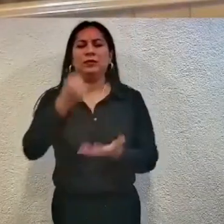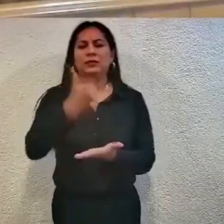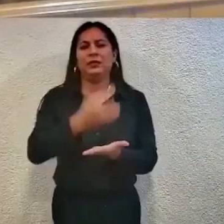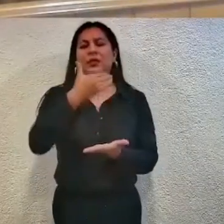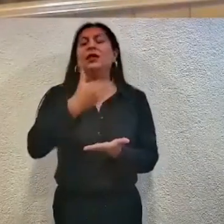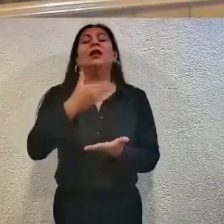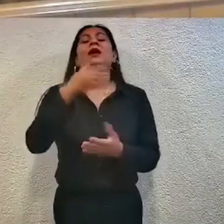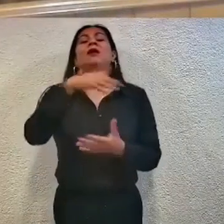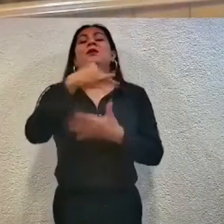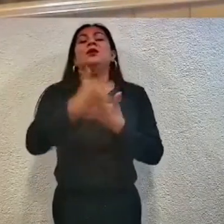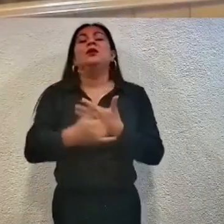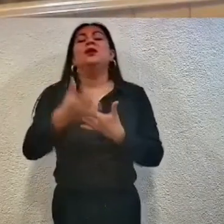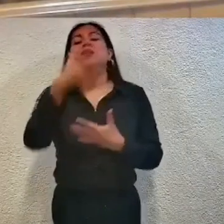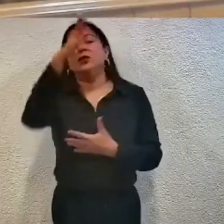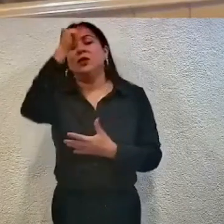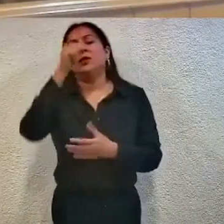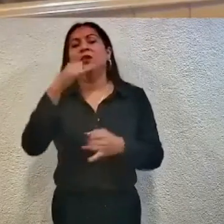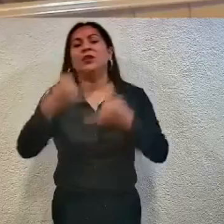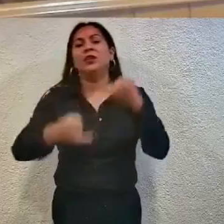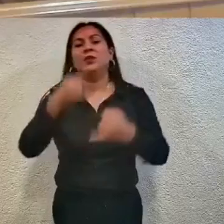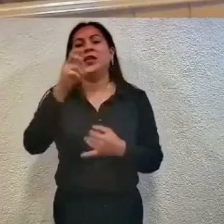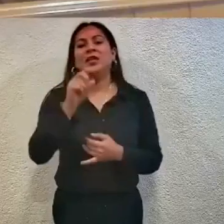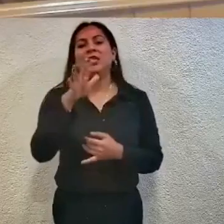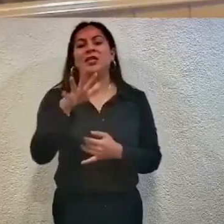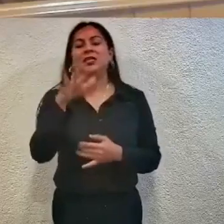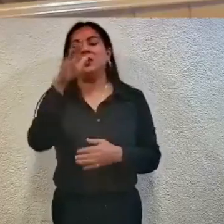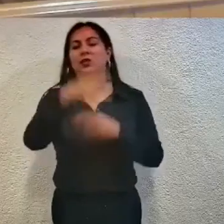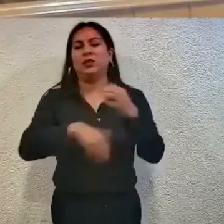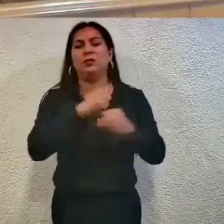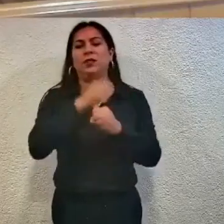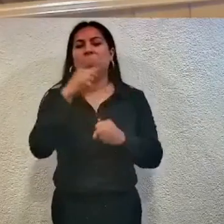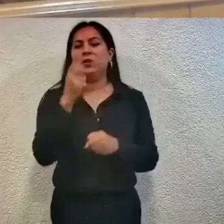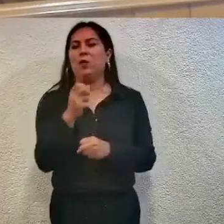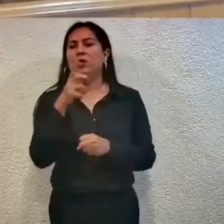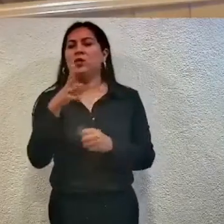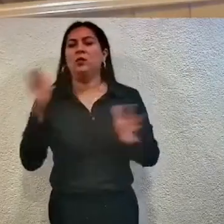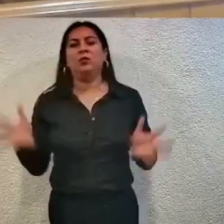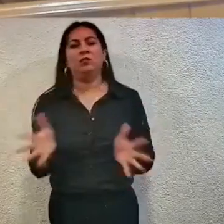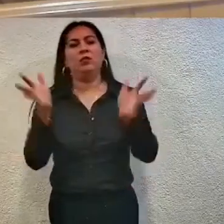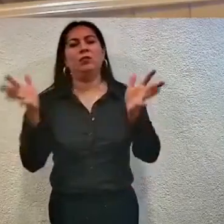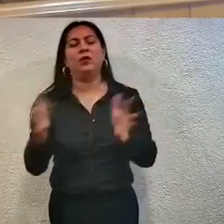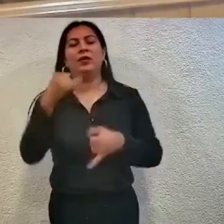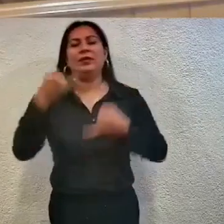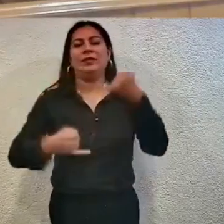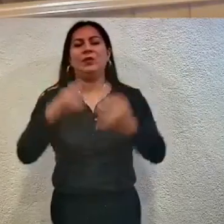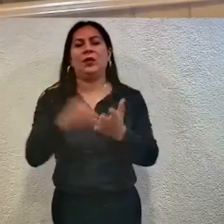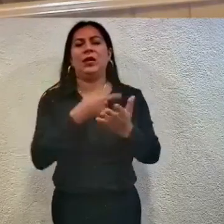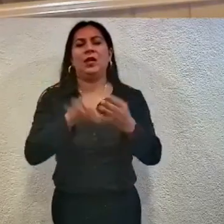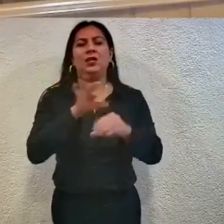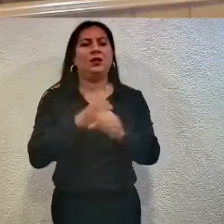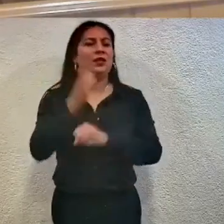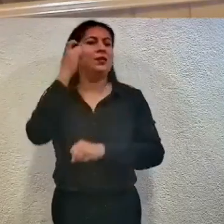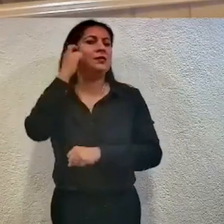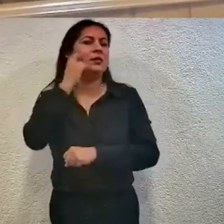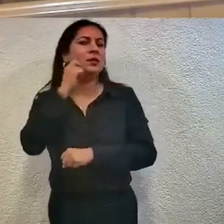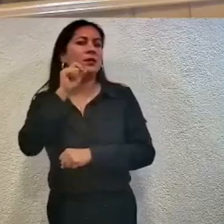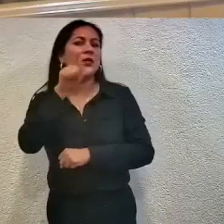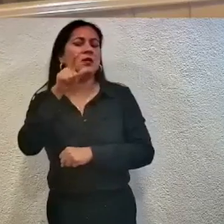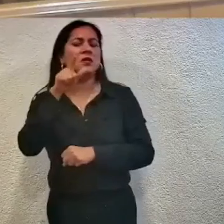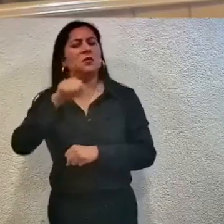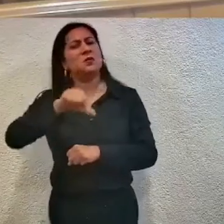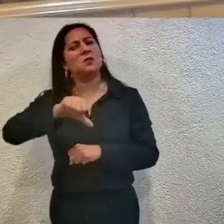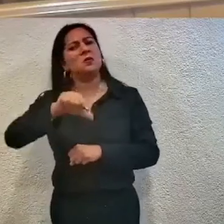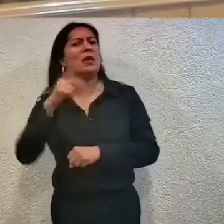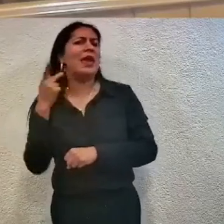Con gusto, magistrada. Doy cuenta con el proyecto de laudo convenio Tribunal 35 del 2024, promovido por el Tribunal Electoral